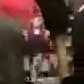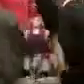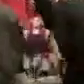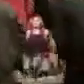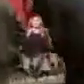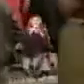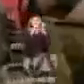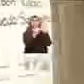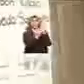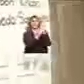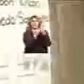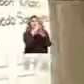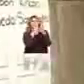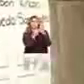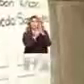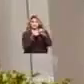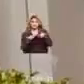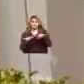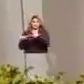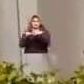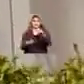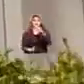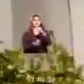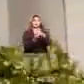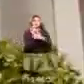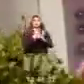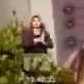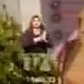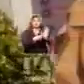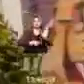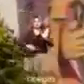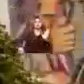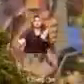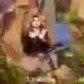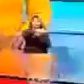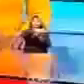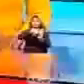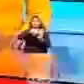para la auditoría del registro electoral. En Quito, María Gracia Costa, 24 horas.